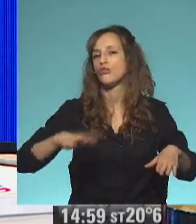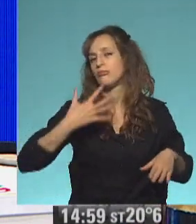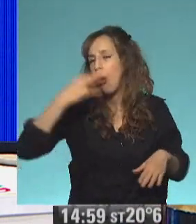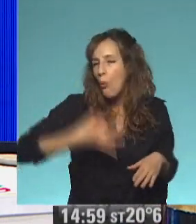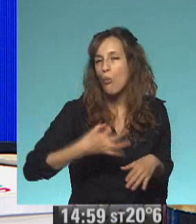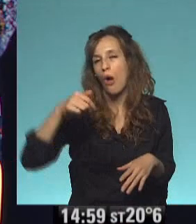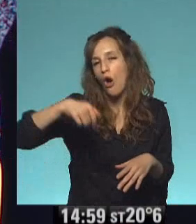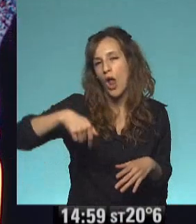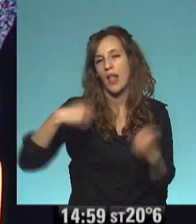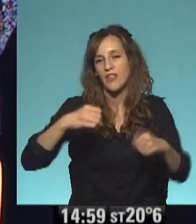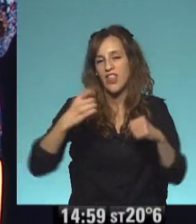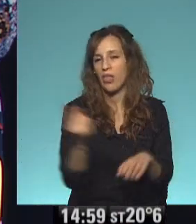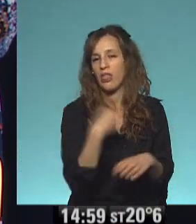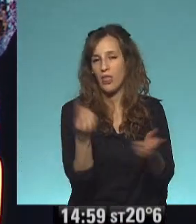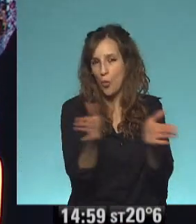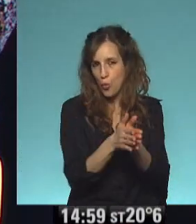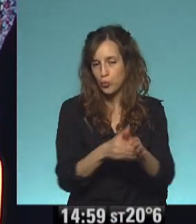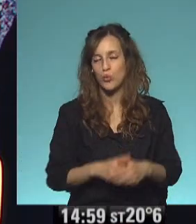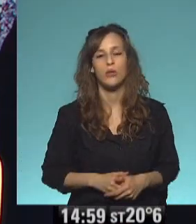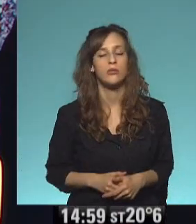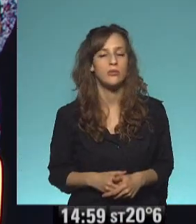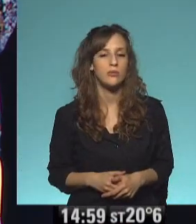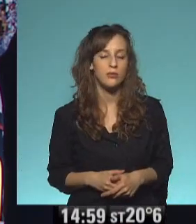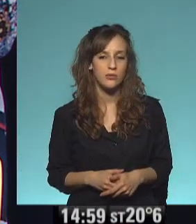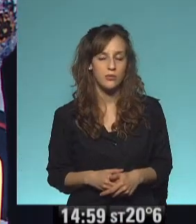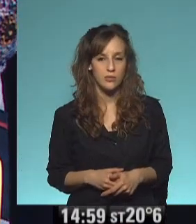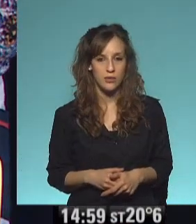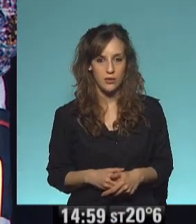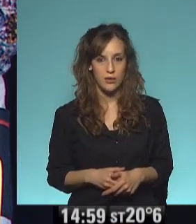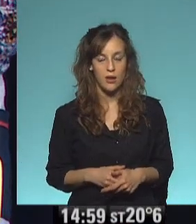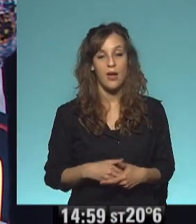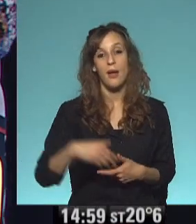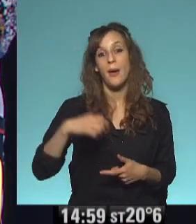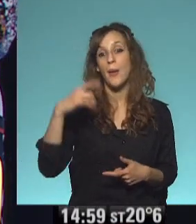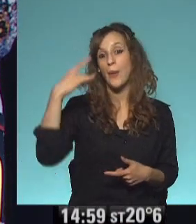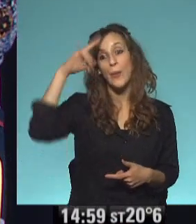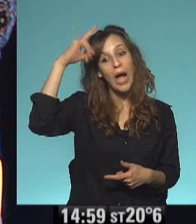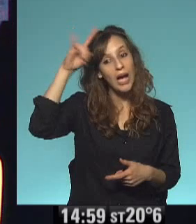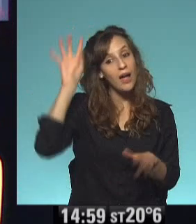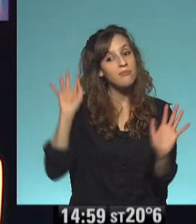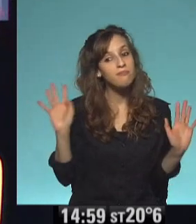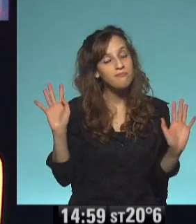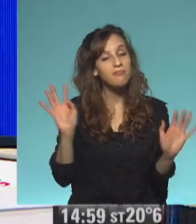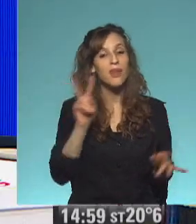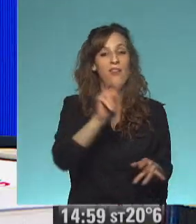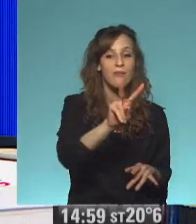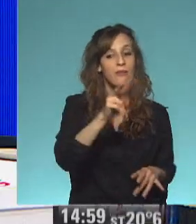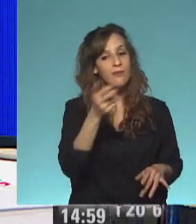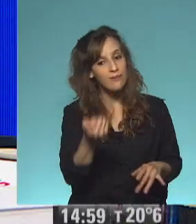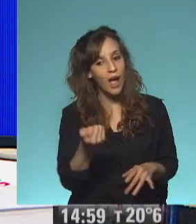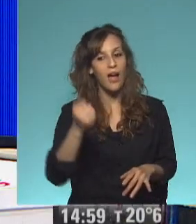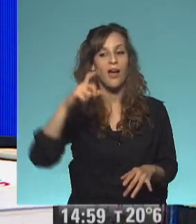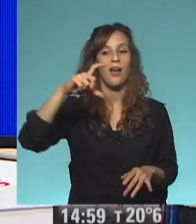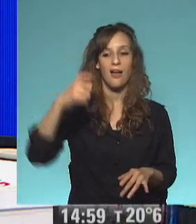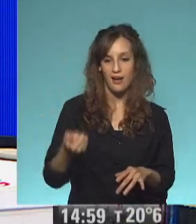Hagan la actividad con nosotros, así van aprendiendo, ¿sí? Muy bien, bien. Tenemos vaca. Vaca. Vamos practicando. Esta es fácil. Vaca. También termina con A. Termina